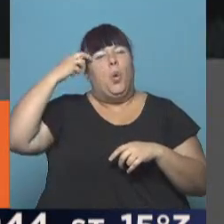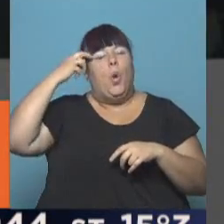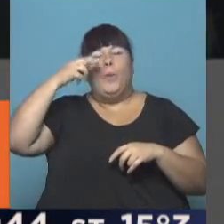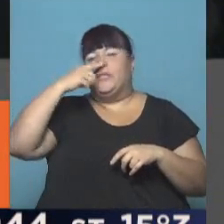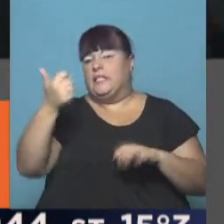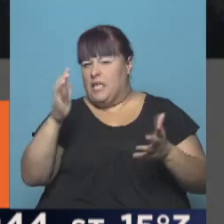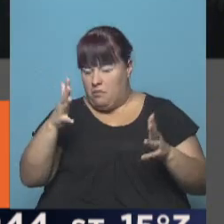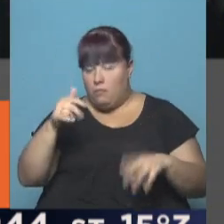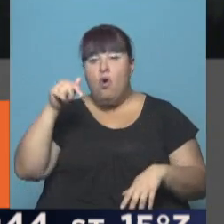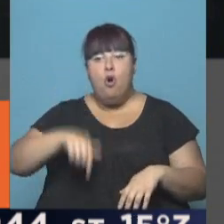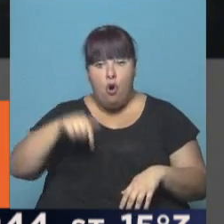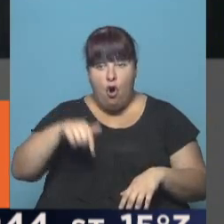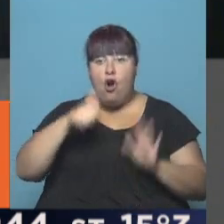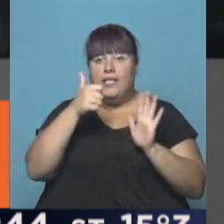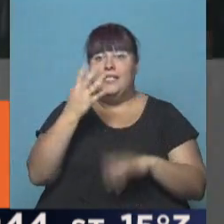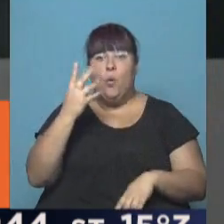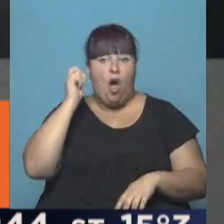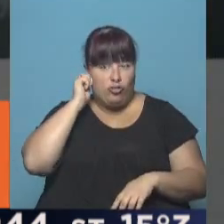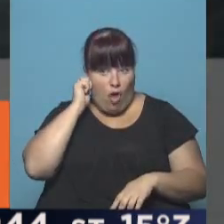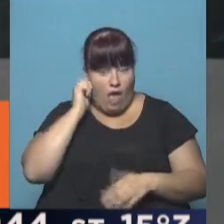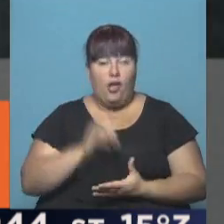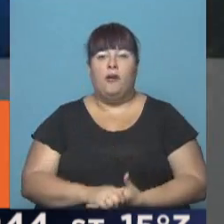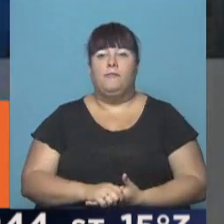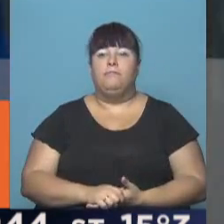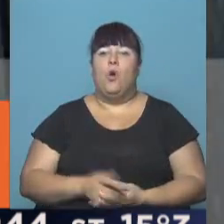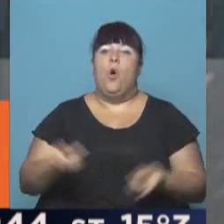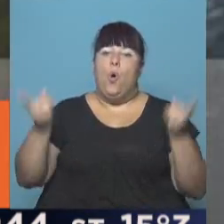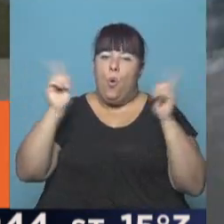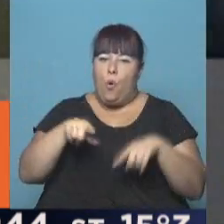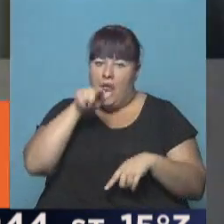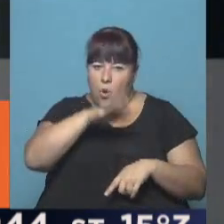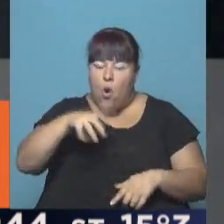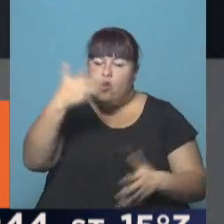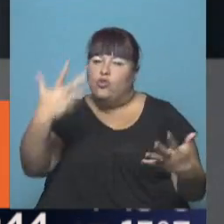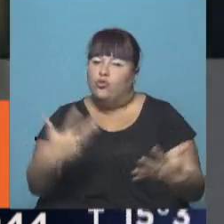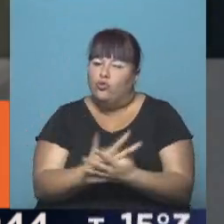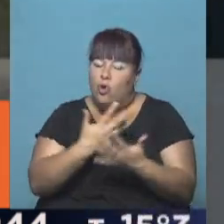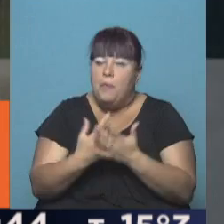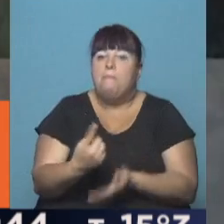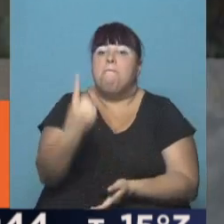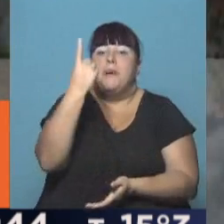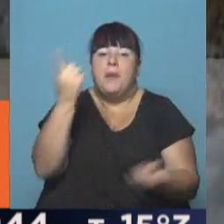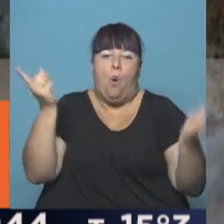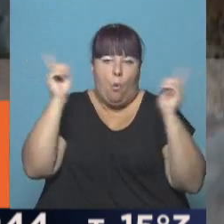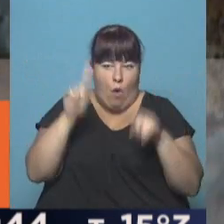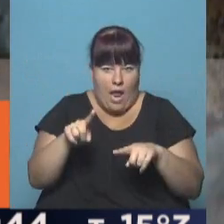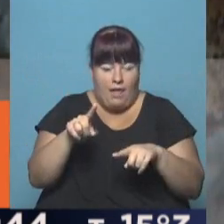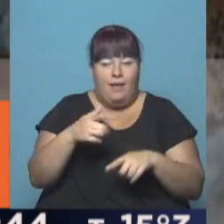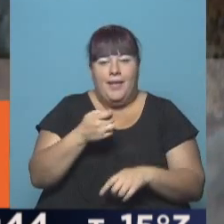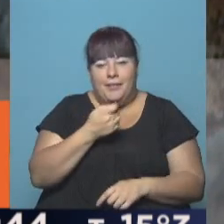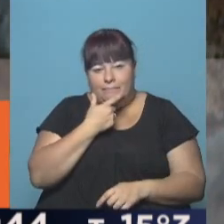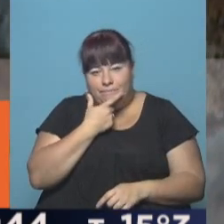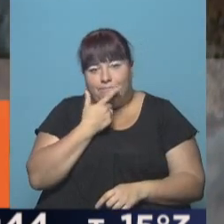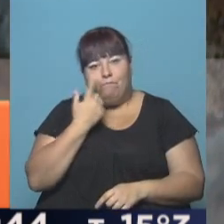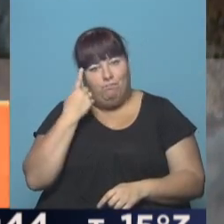76. Hoy, con 64 años, vuelve a su infierno. Por primera vez, una sonrisa